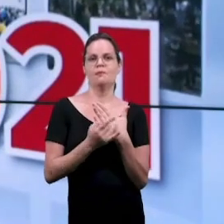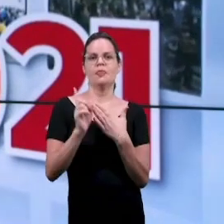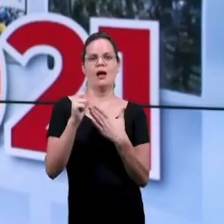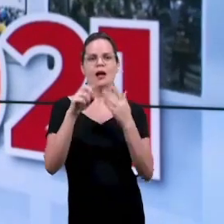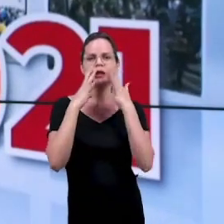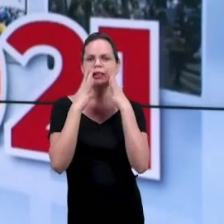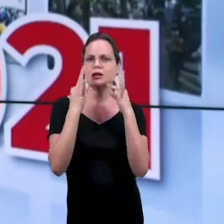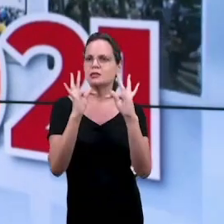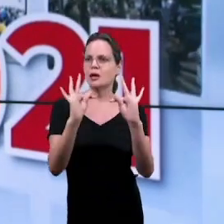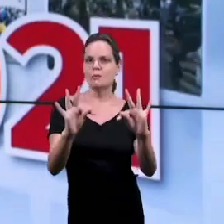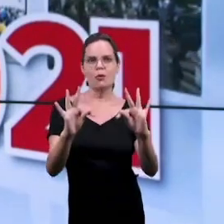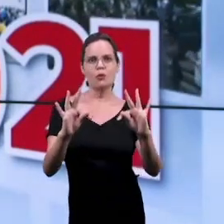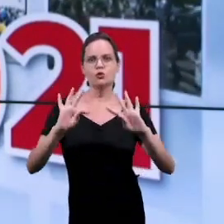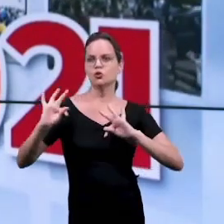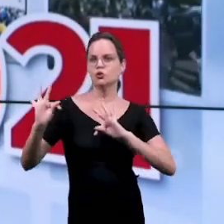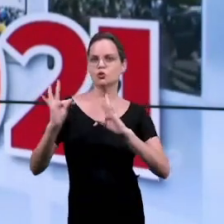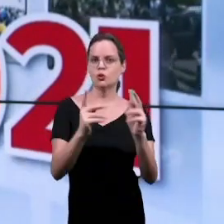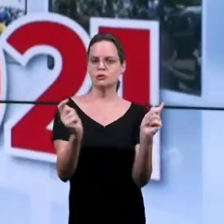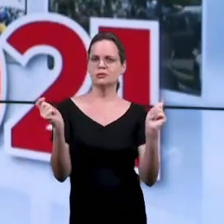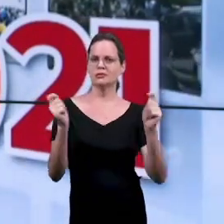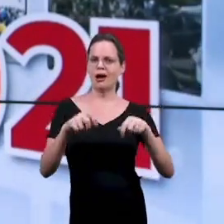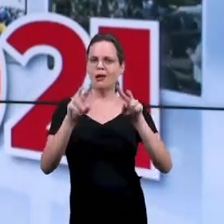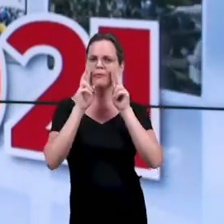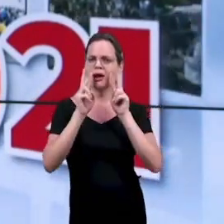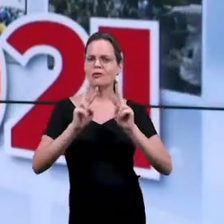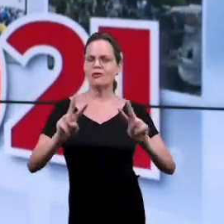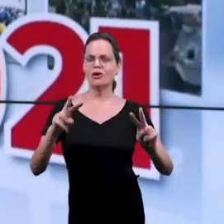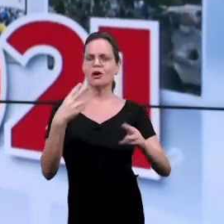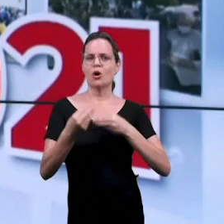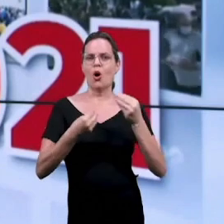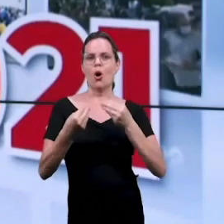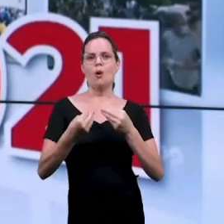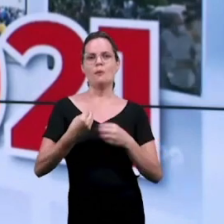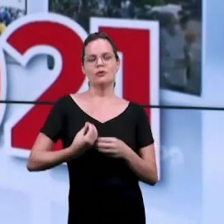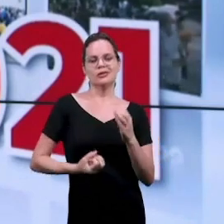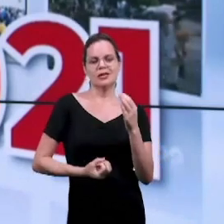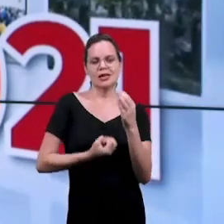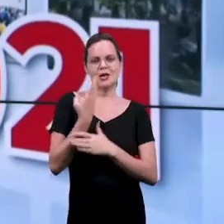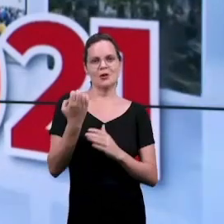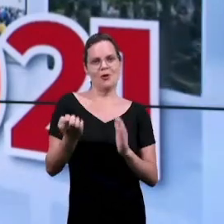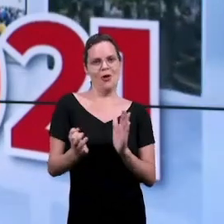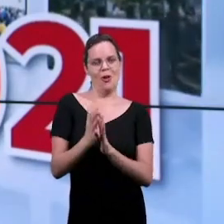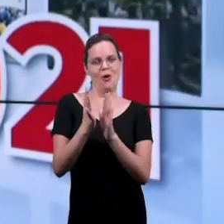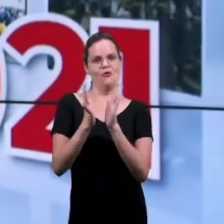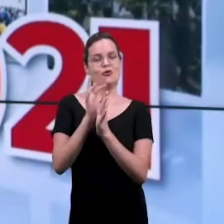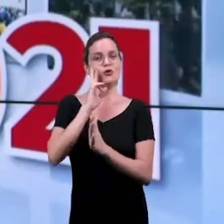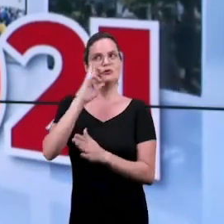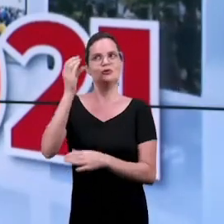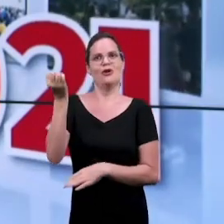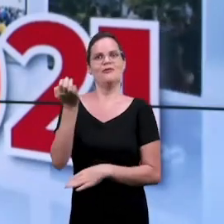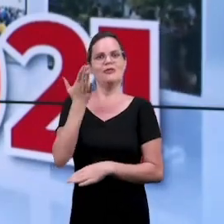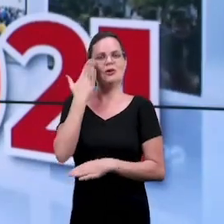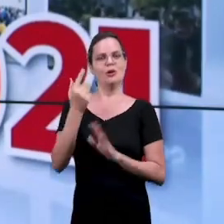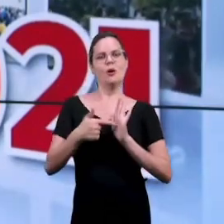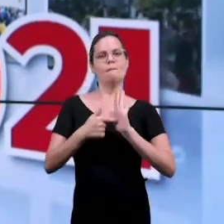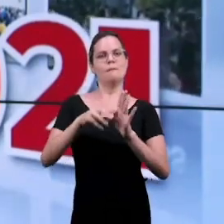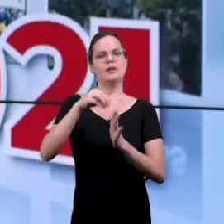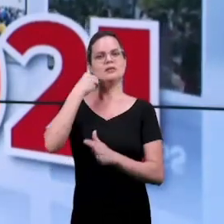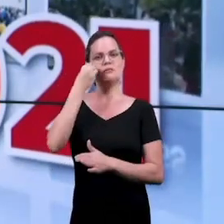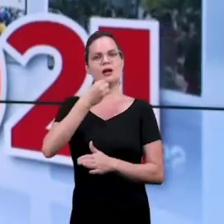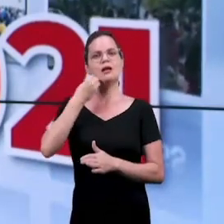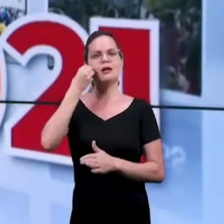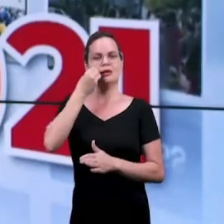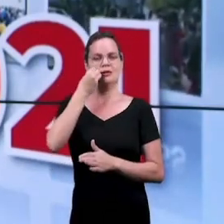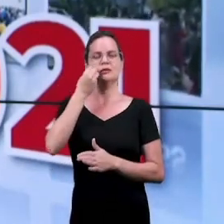diversas publicaciones en las redes sociales se volvieron como testimonios públicos de experiencias vividas en la composición de